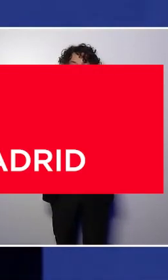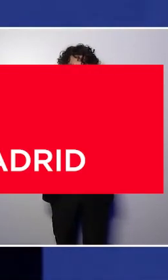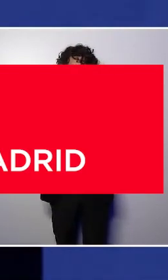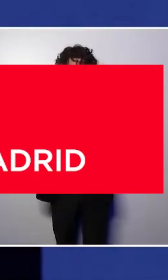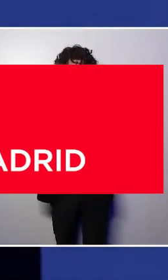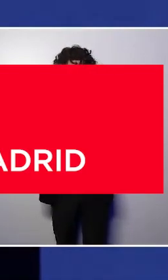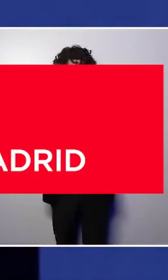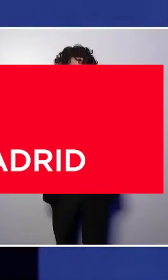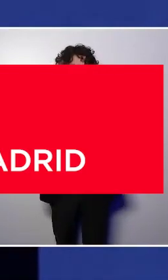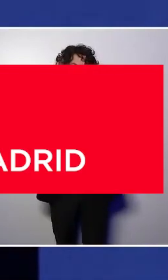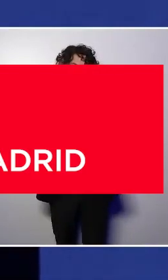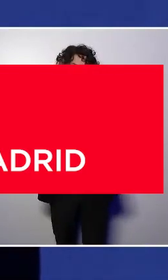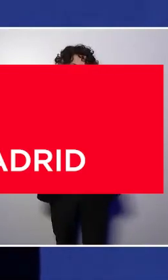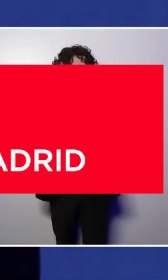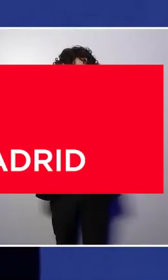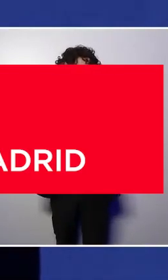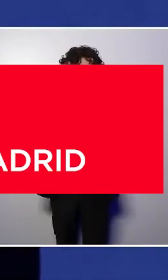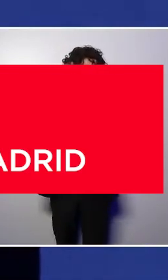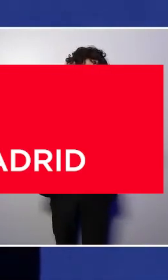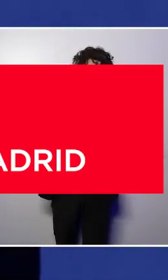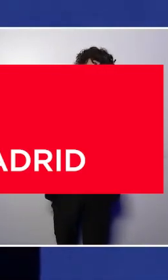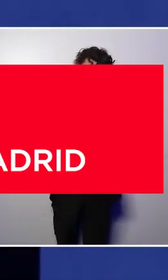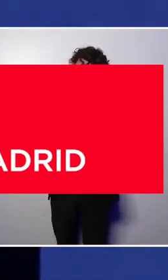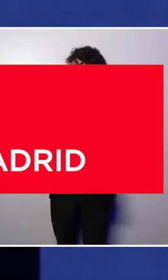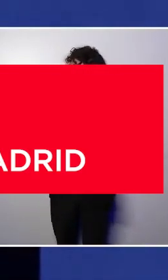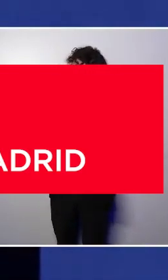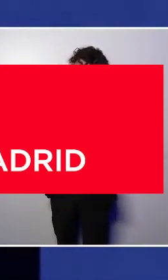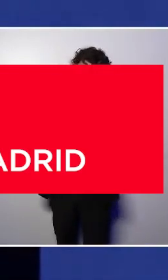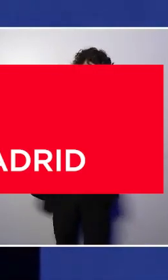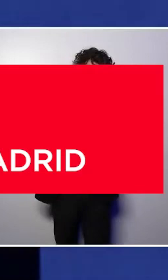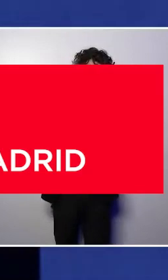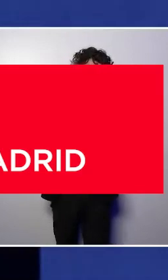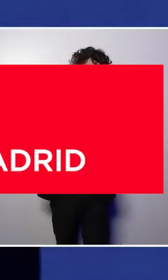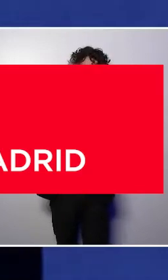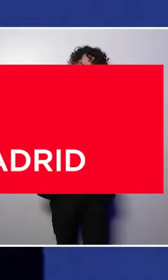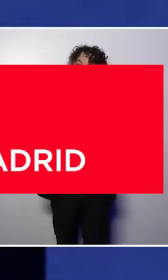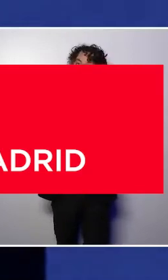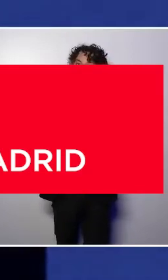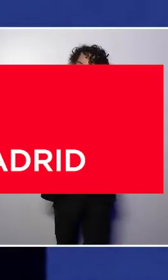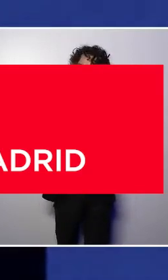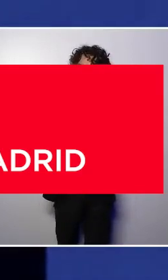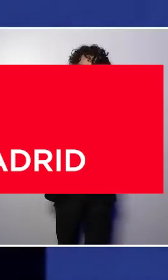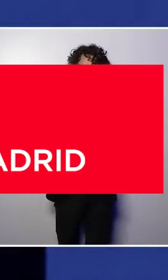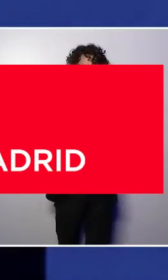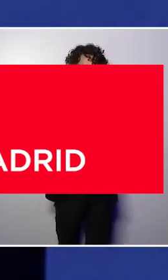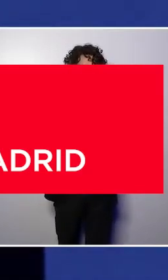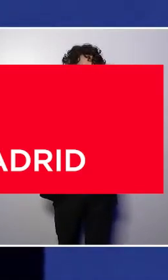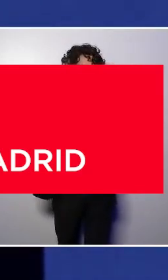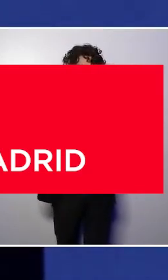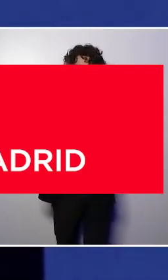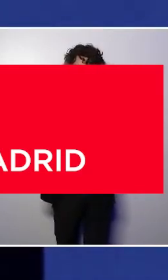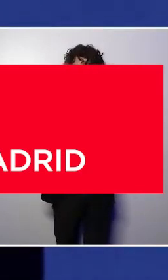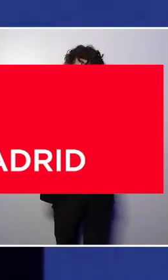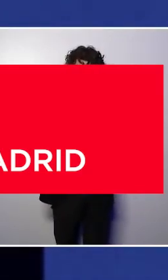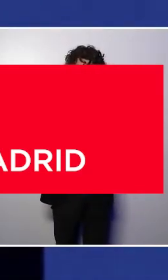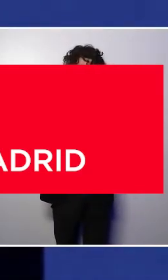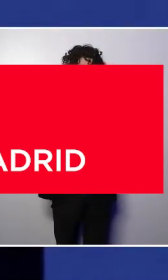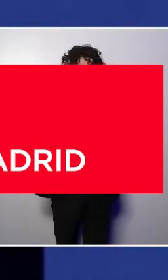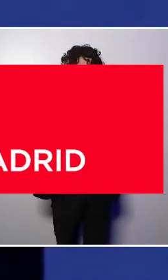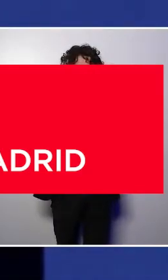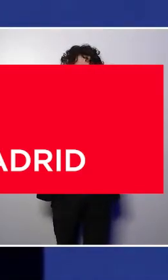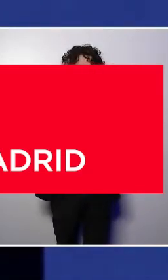que venimos haciendo, cómo venimos trabajando a lo largo de la historia, para nosotros es fundamental estar acá y poder